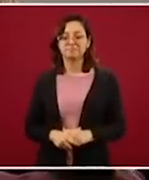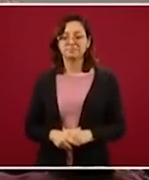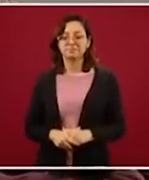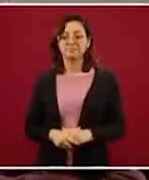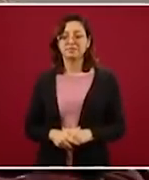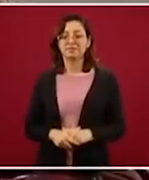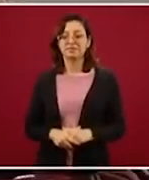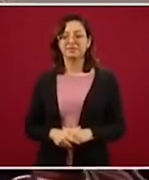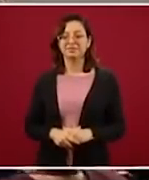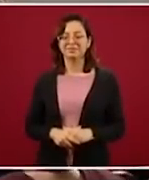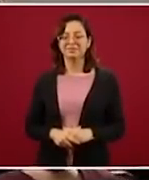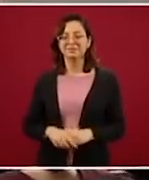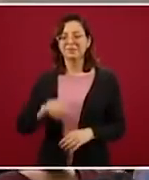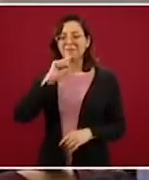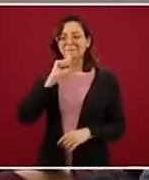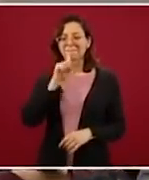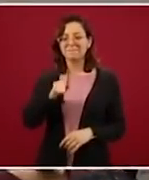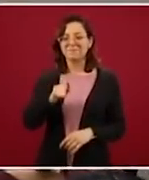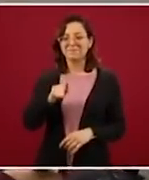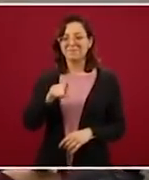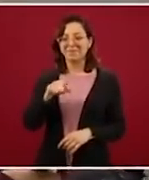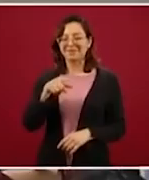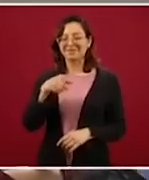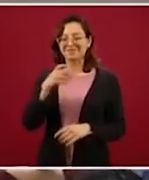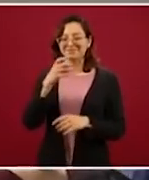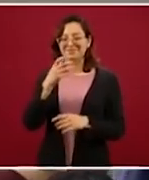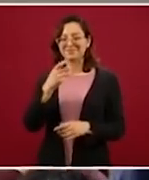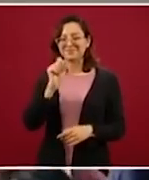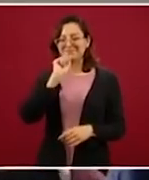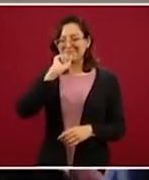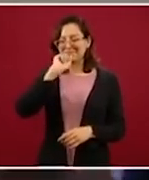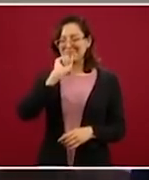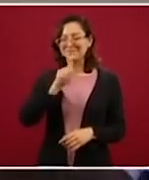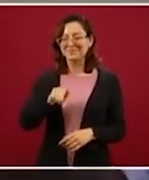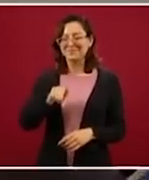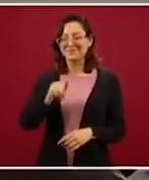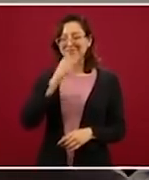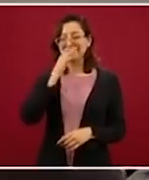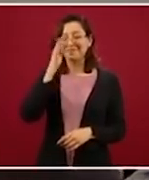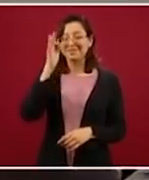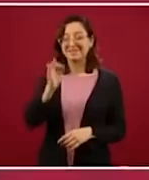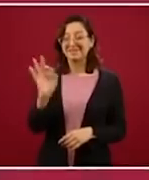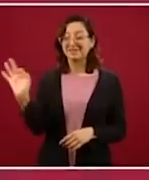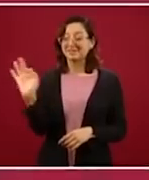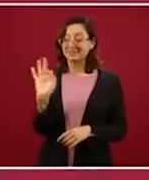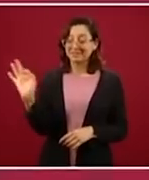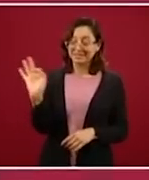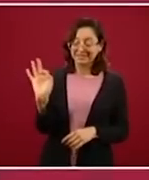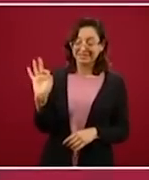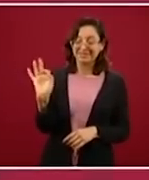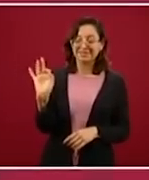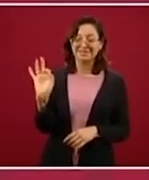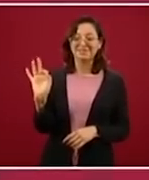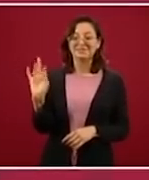Pero también les digo una cosa, o sea, si fuese cierto que